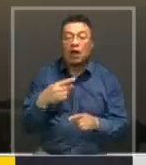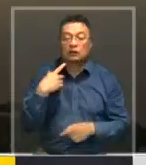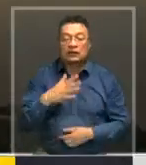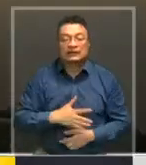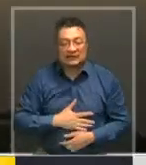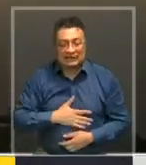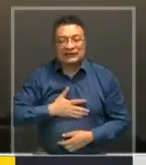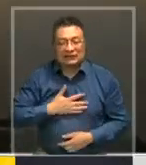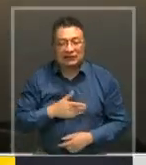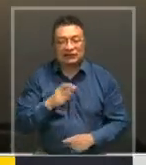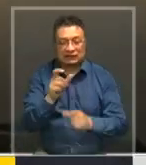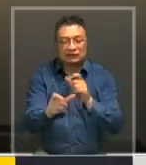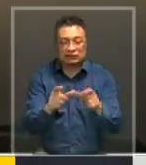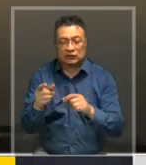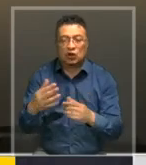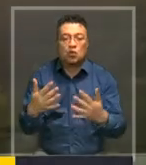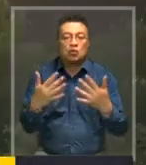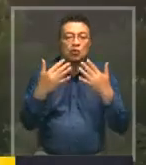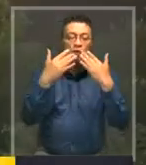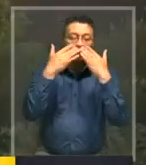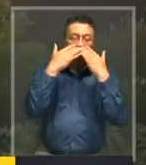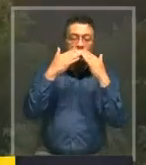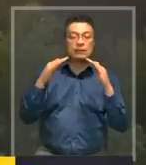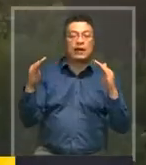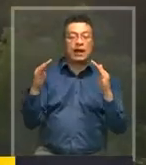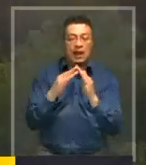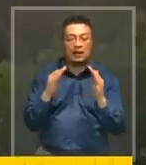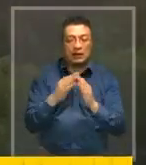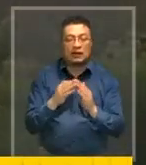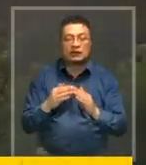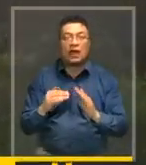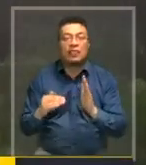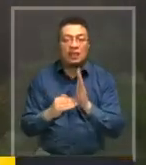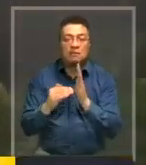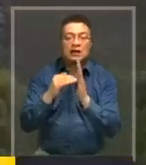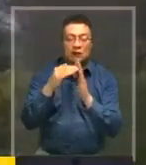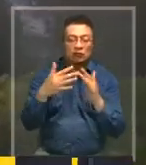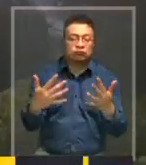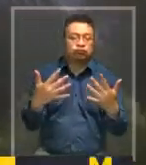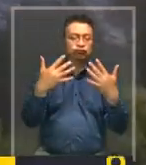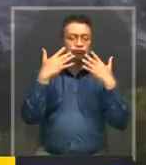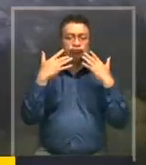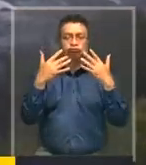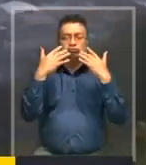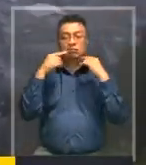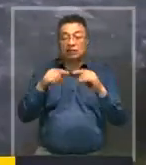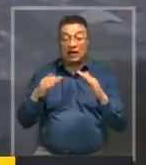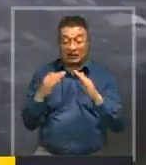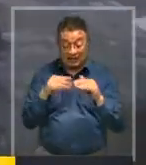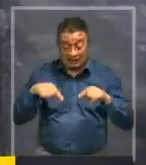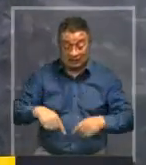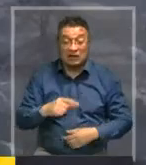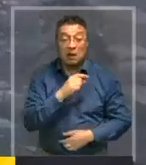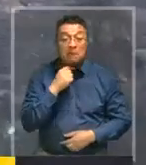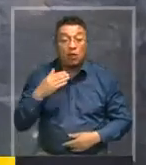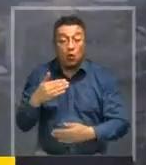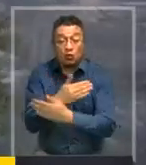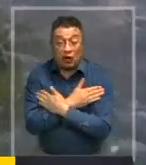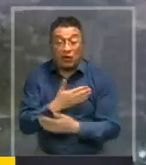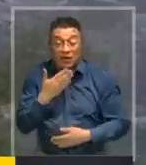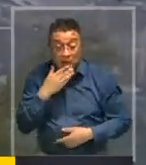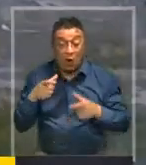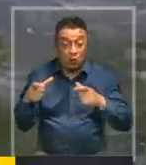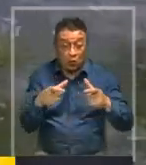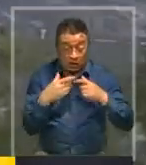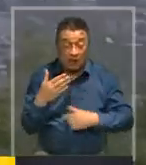decía Soledad, con el humo que ha llegado hasta las casas, hasta los departamentos. Imagínate acá también a las casas que están acá en Padre Hurtado y en Curacaví,